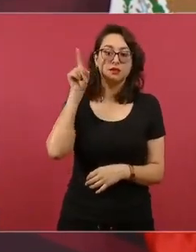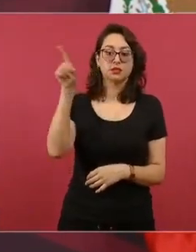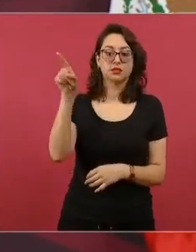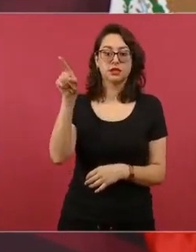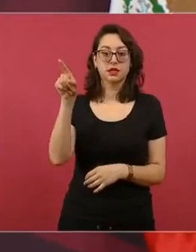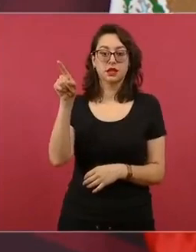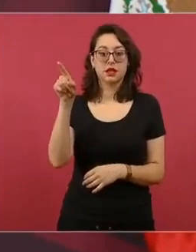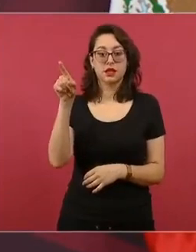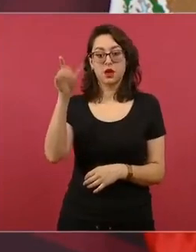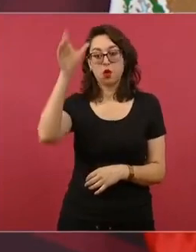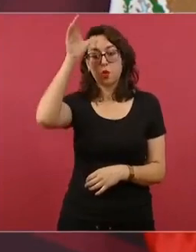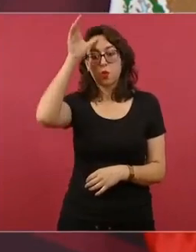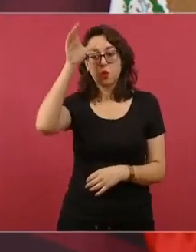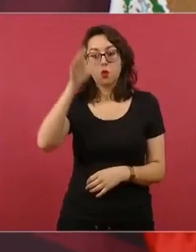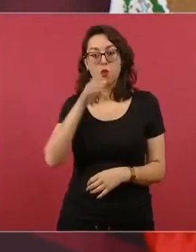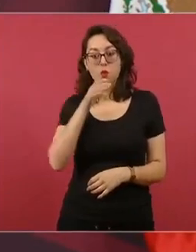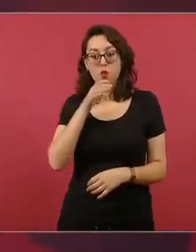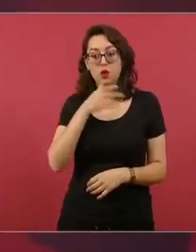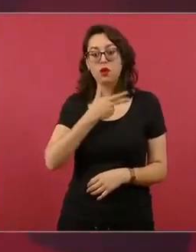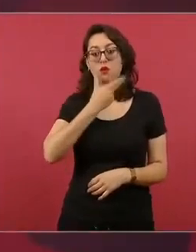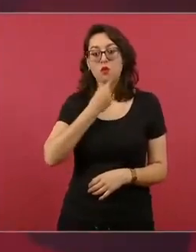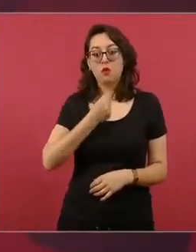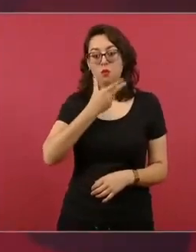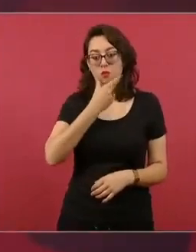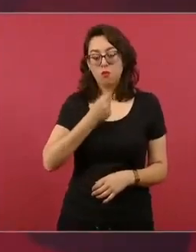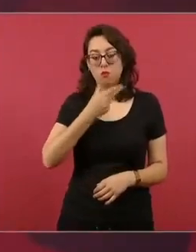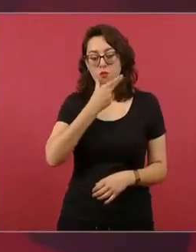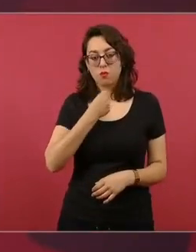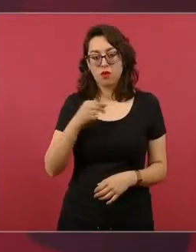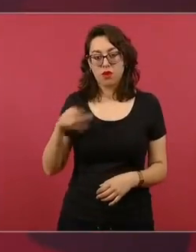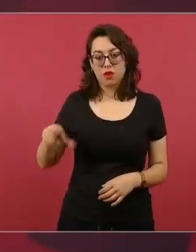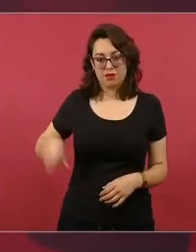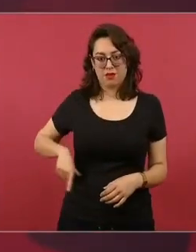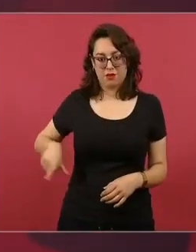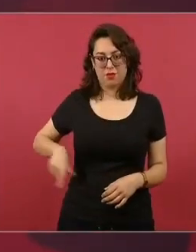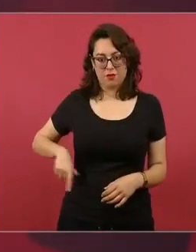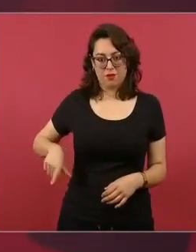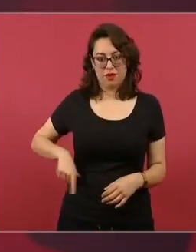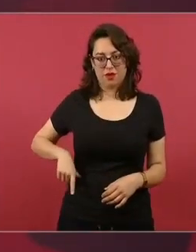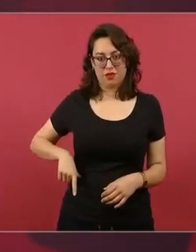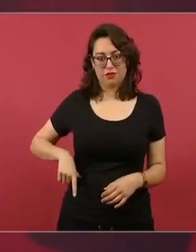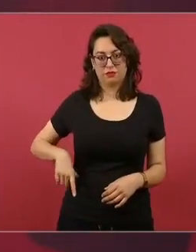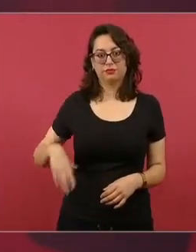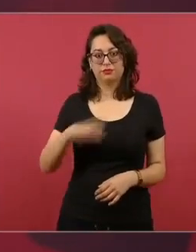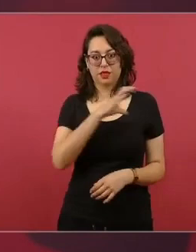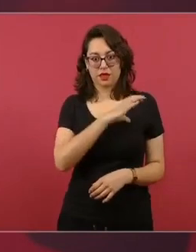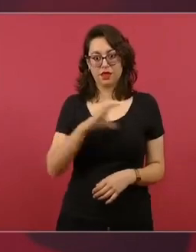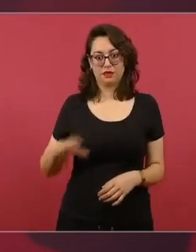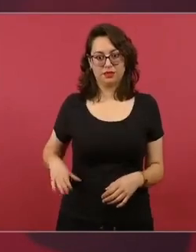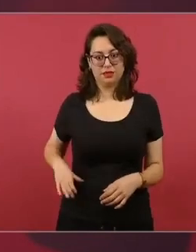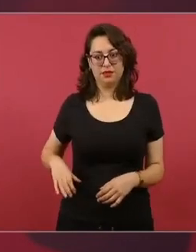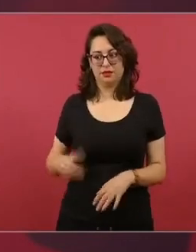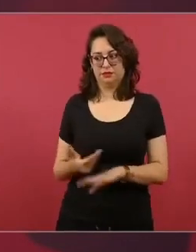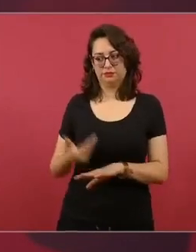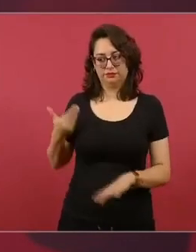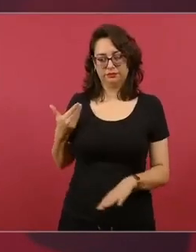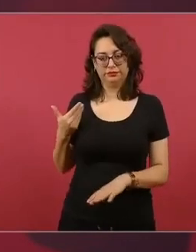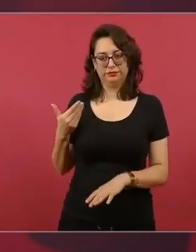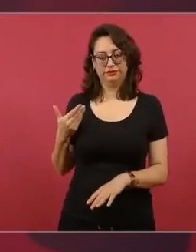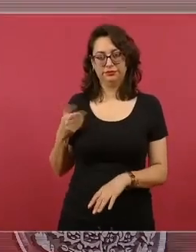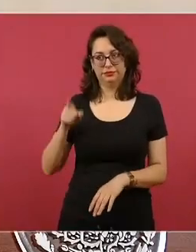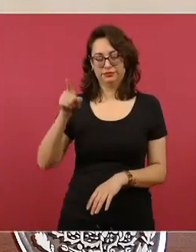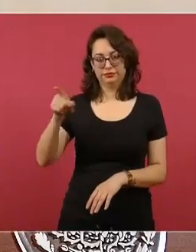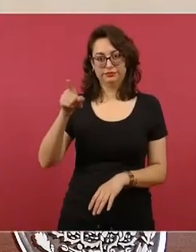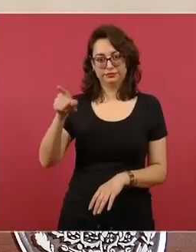del PRI, del PAN en Coahuila, ya al final de la campaña,